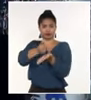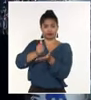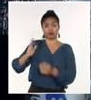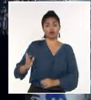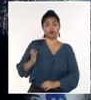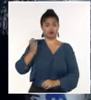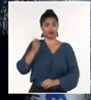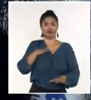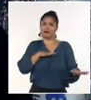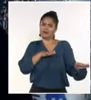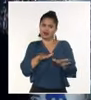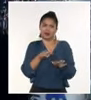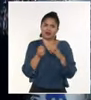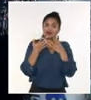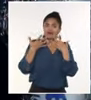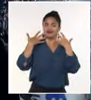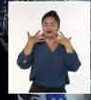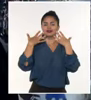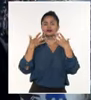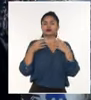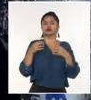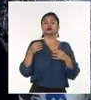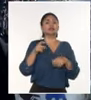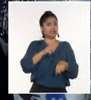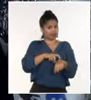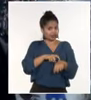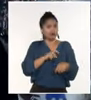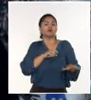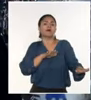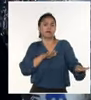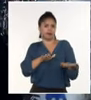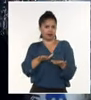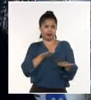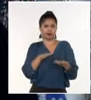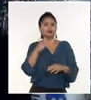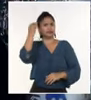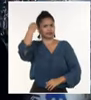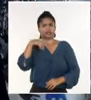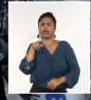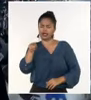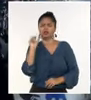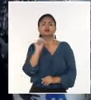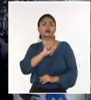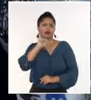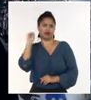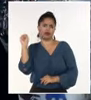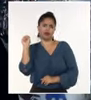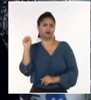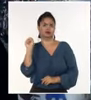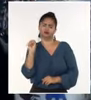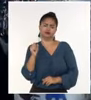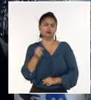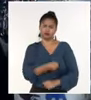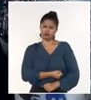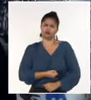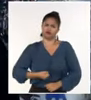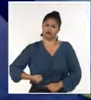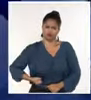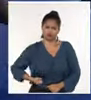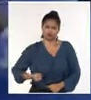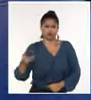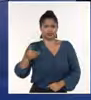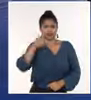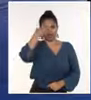nuestros atletas. Se han preparado bien y estoy convencido que van a hacer el extra por regresar con una medalla para